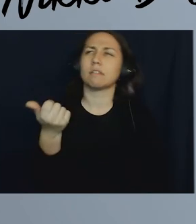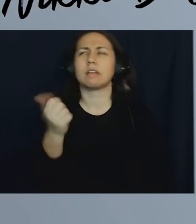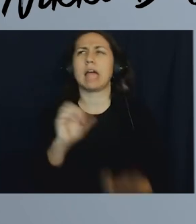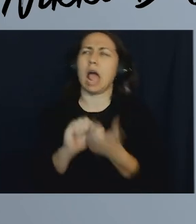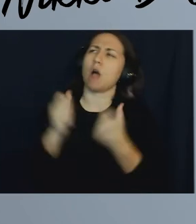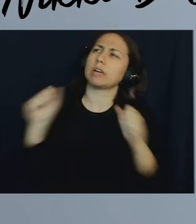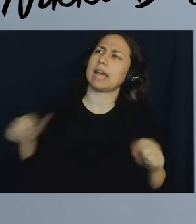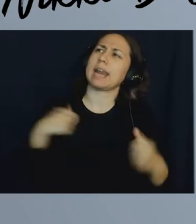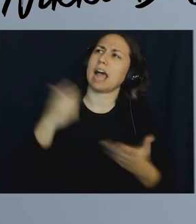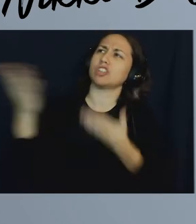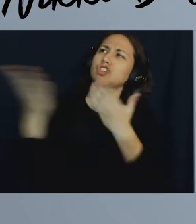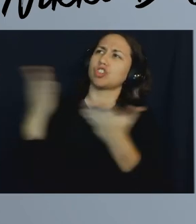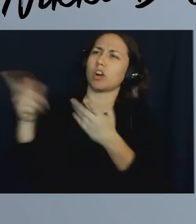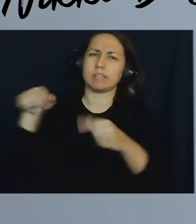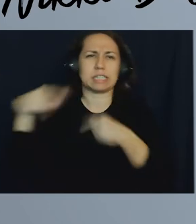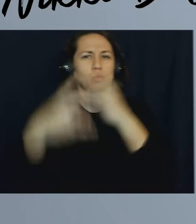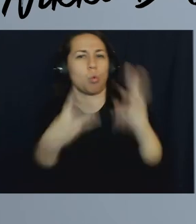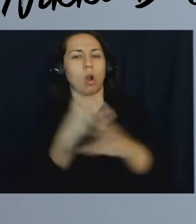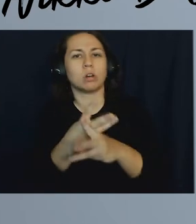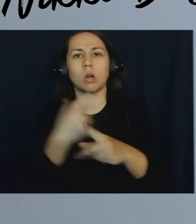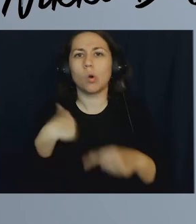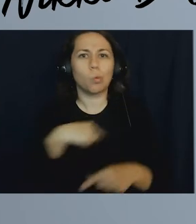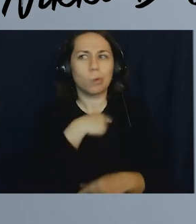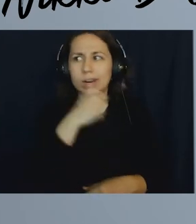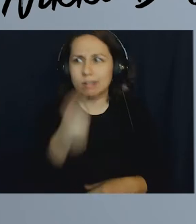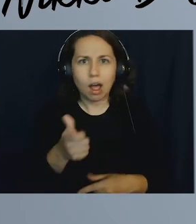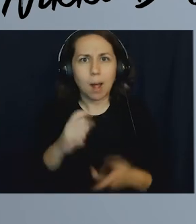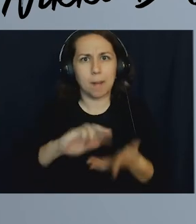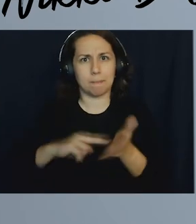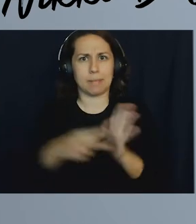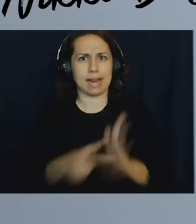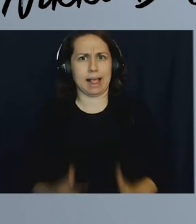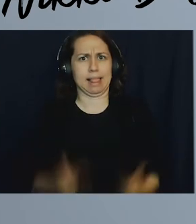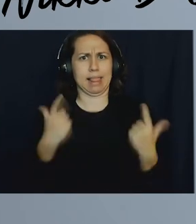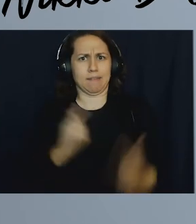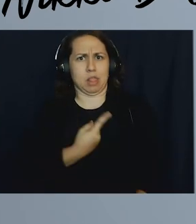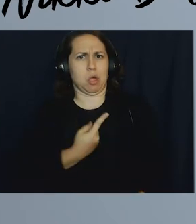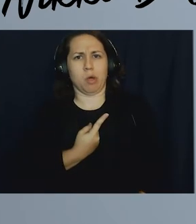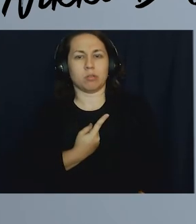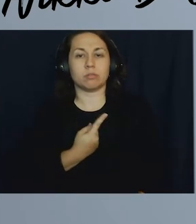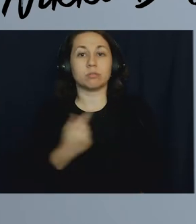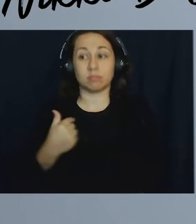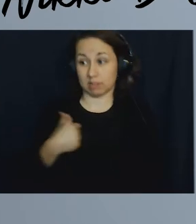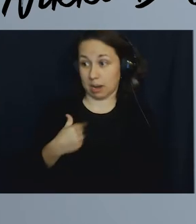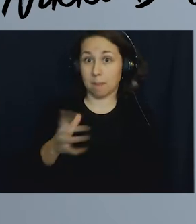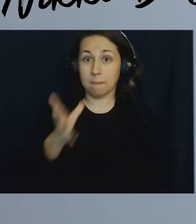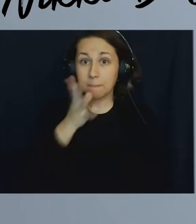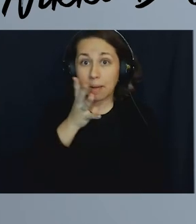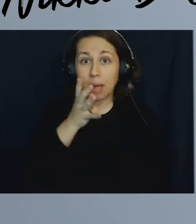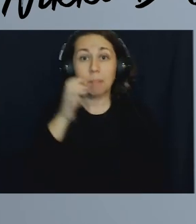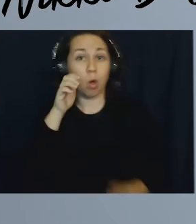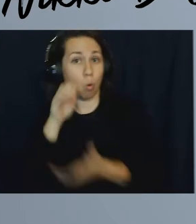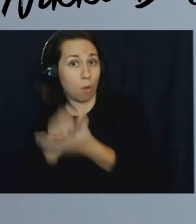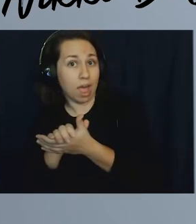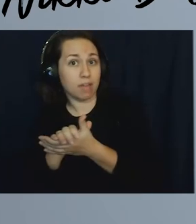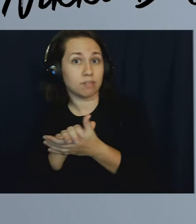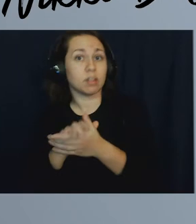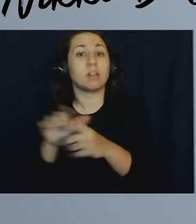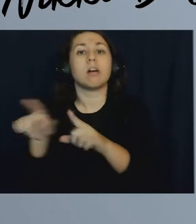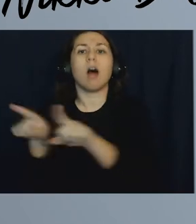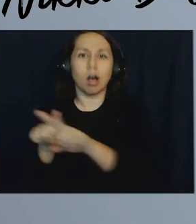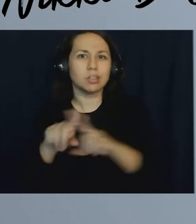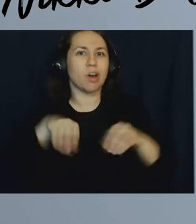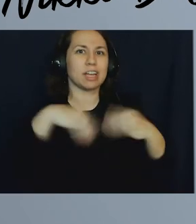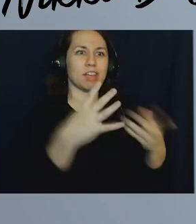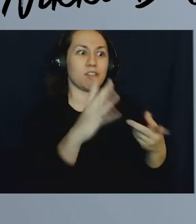ser madre y esposa, redituar a la sociedad, a otros, es lo más gratificante de mi vida.